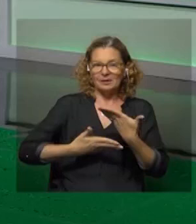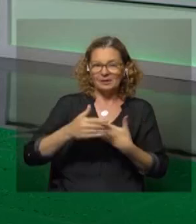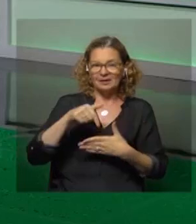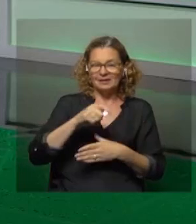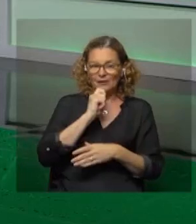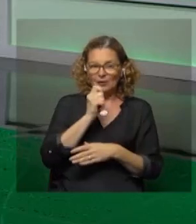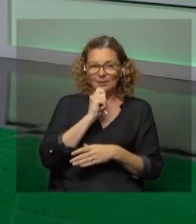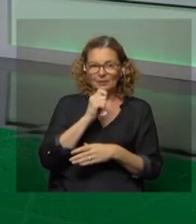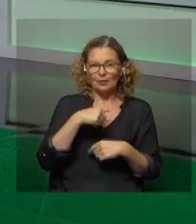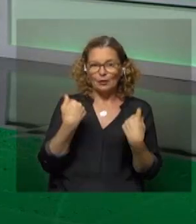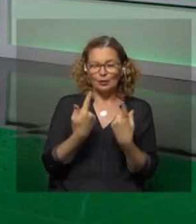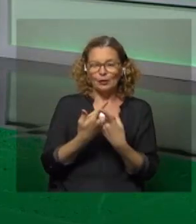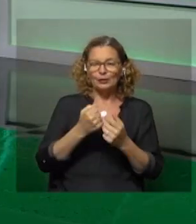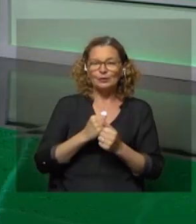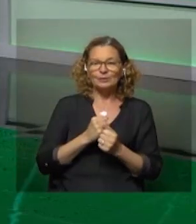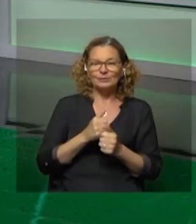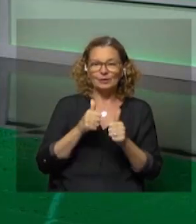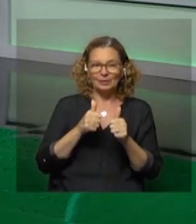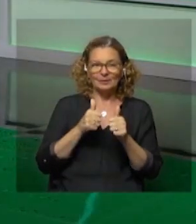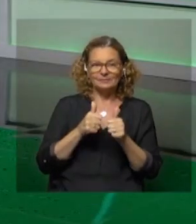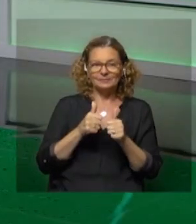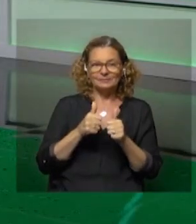este informativo contigo y con toda la audiencia